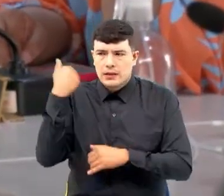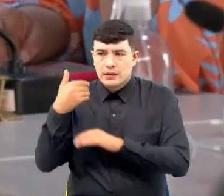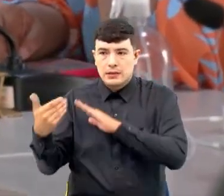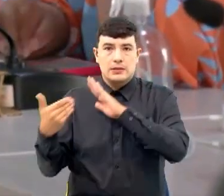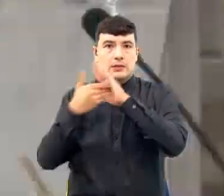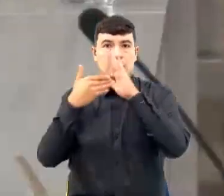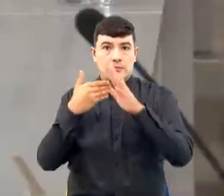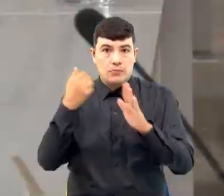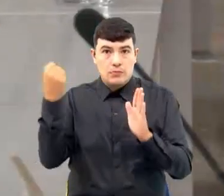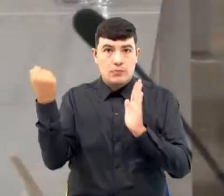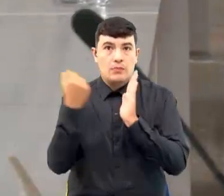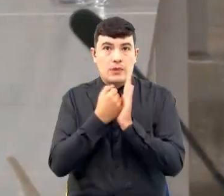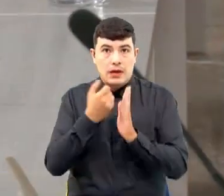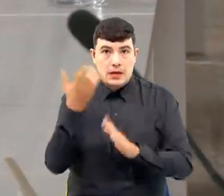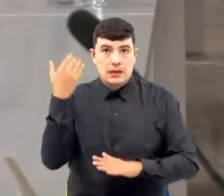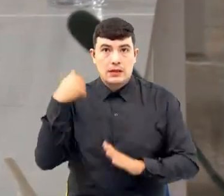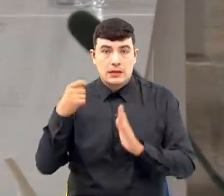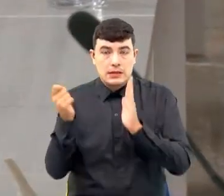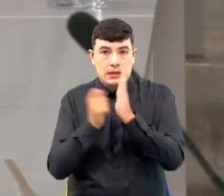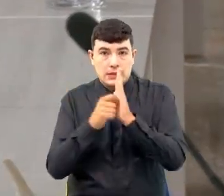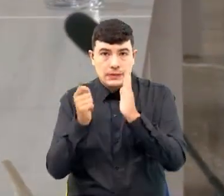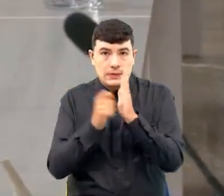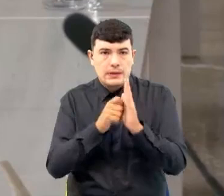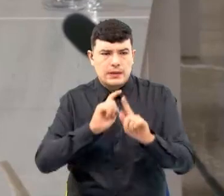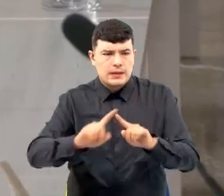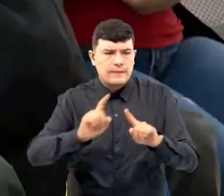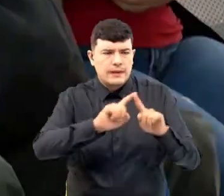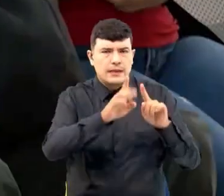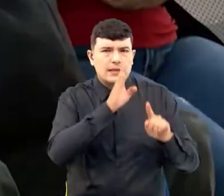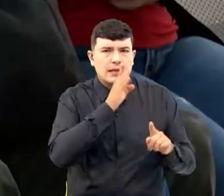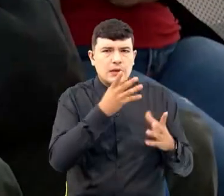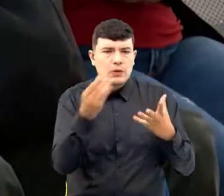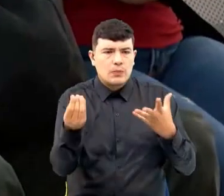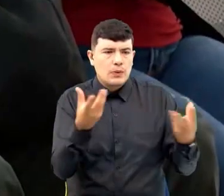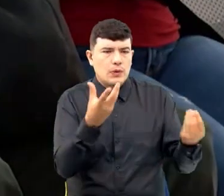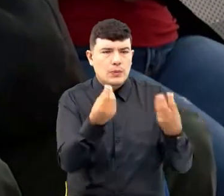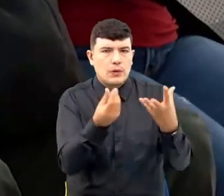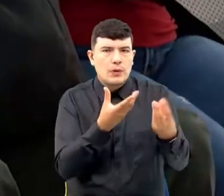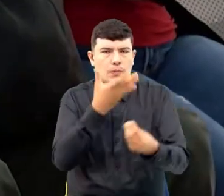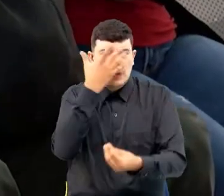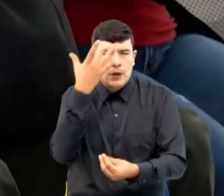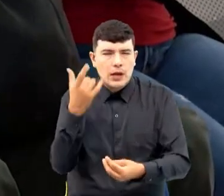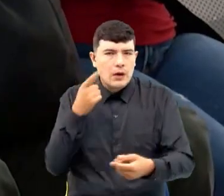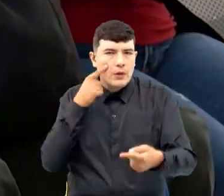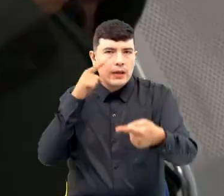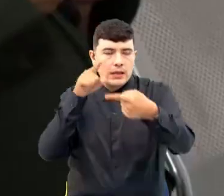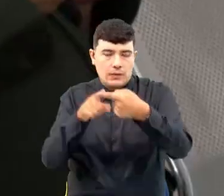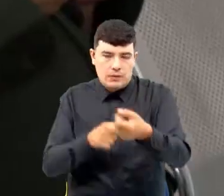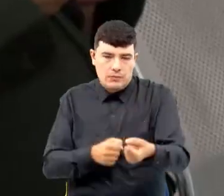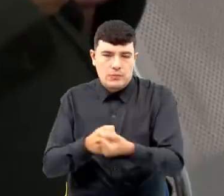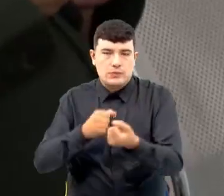hasta de muerte en varias ocasiones por diferentes sectores por trabajar en pro de la comunidad.